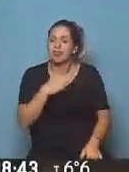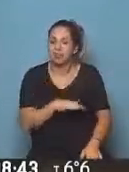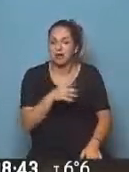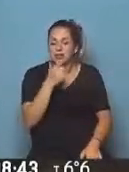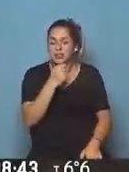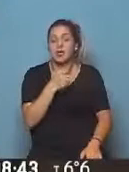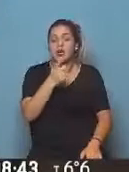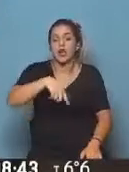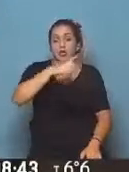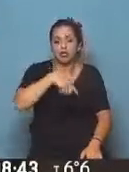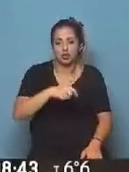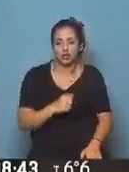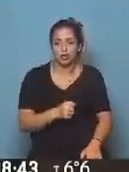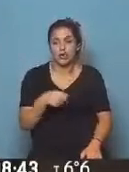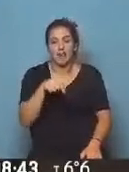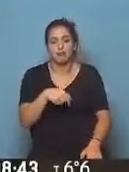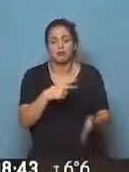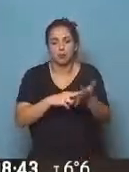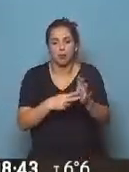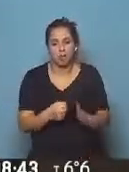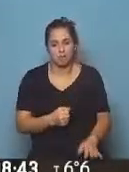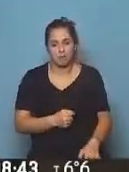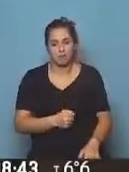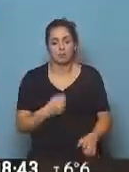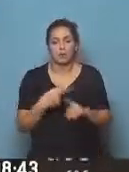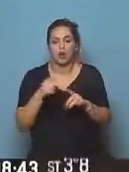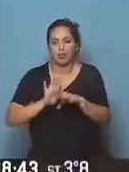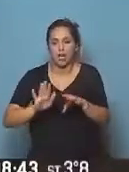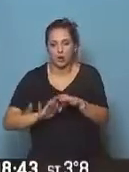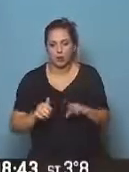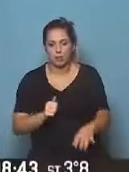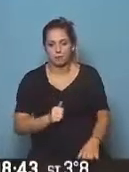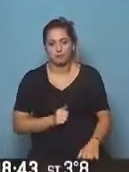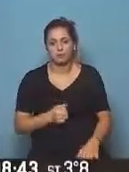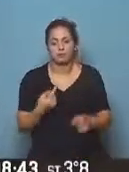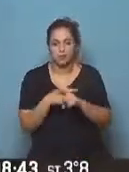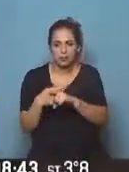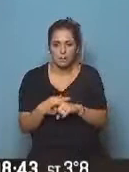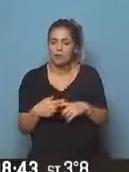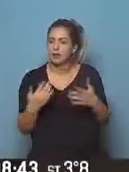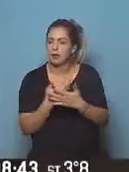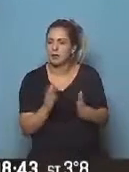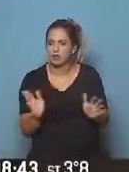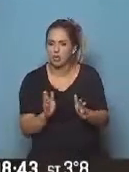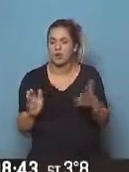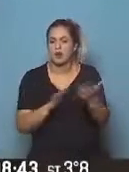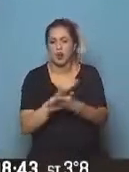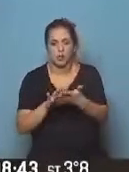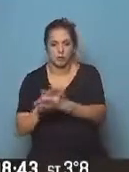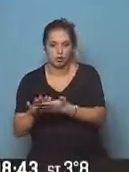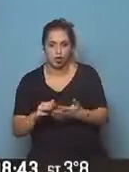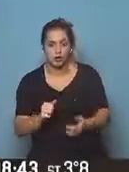nosotros nos generó este problema habernos endeudado y haber llevado adelante una política de apertura de regulación y demás